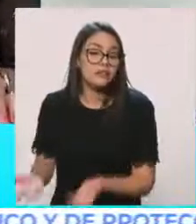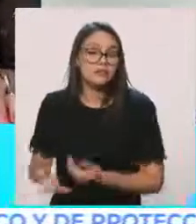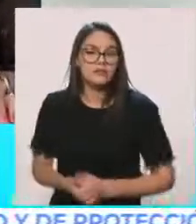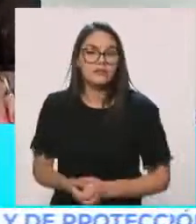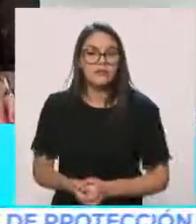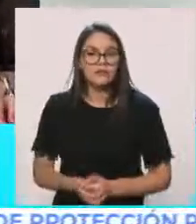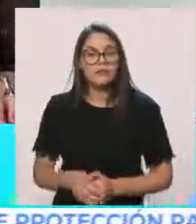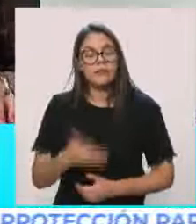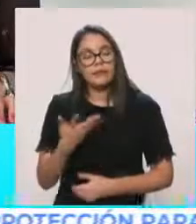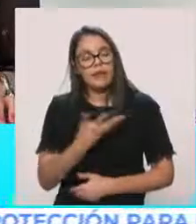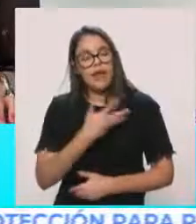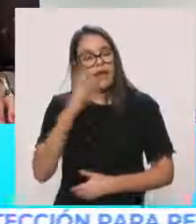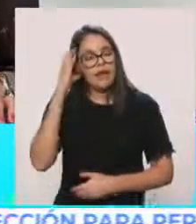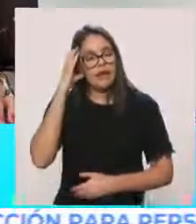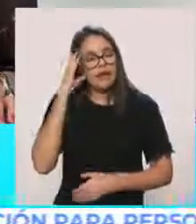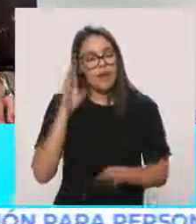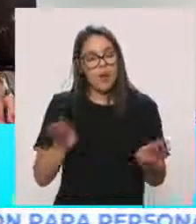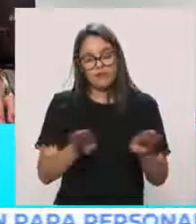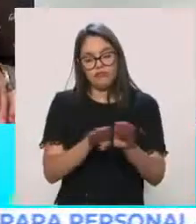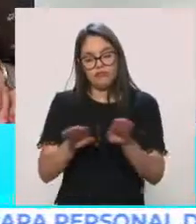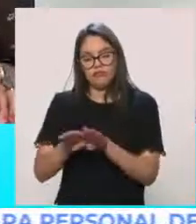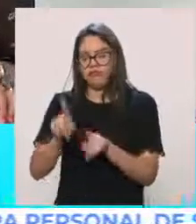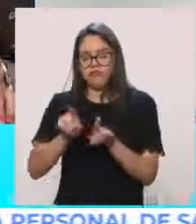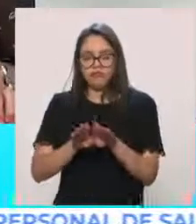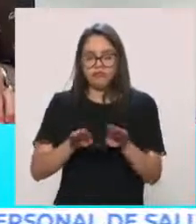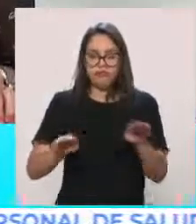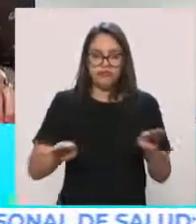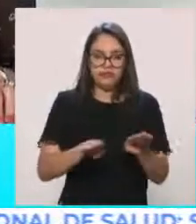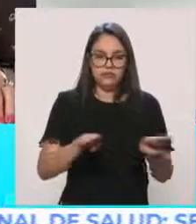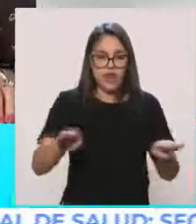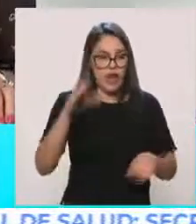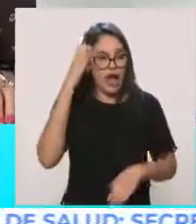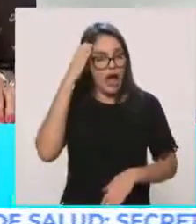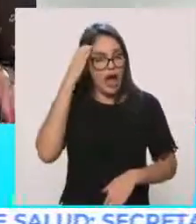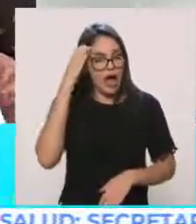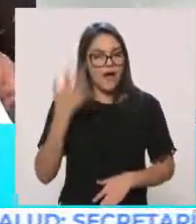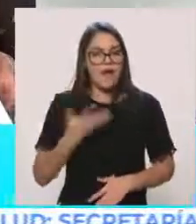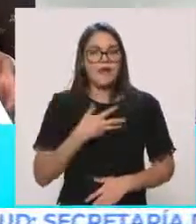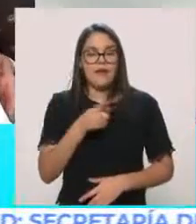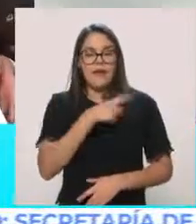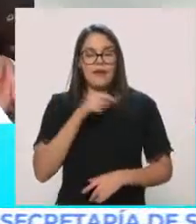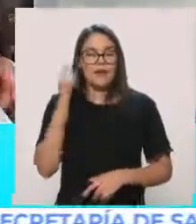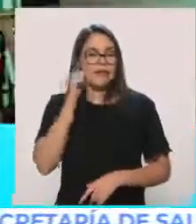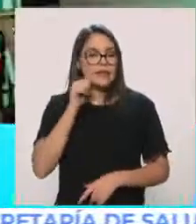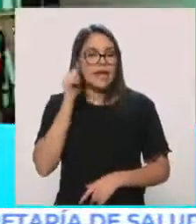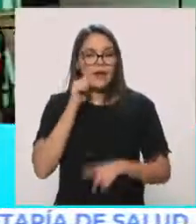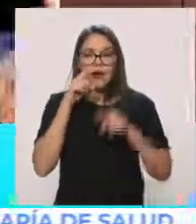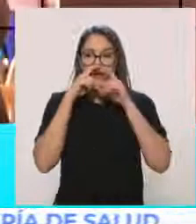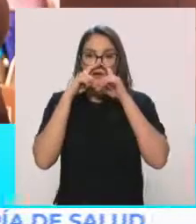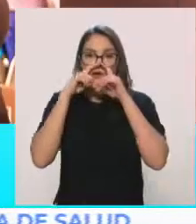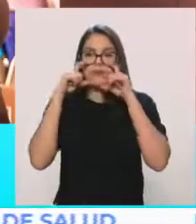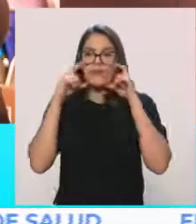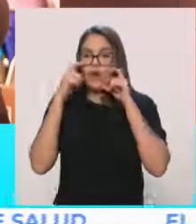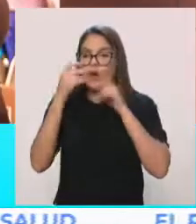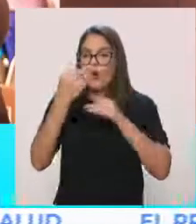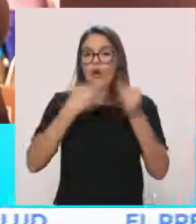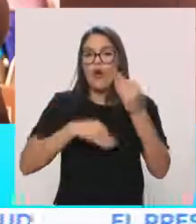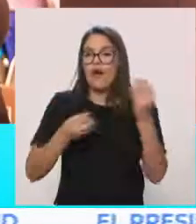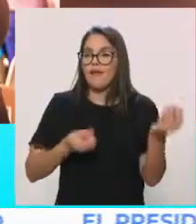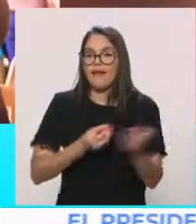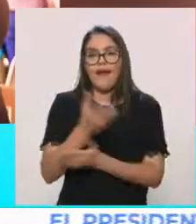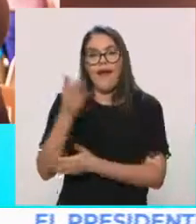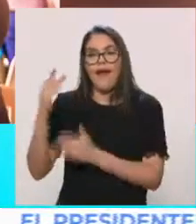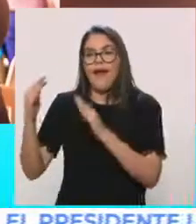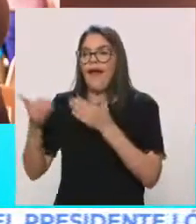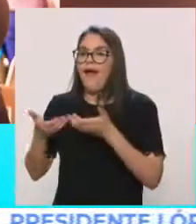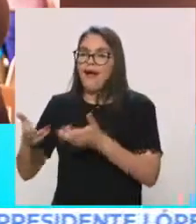camas separadas a distancia, tienen sus cubrebocas, están todo el tiempo dentro del albergue, no están saliendo.